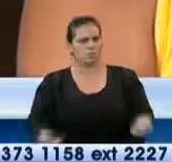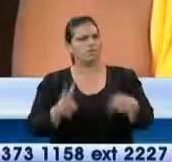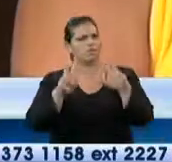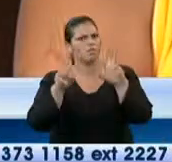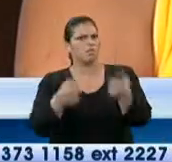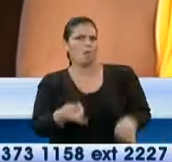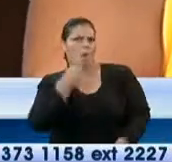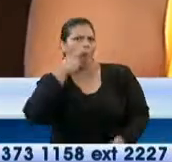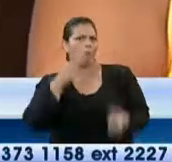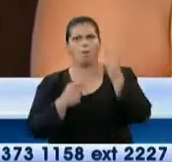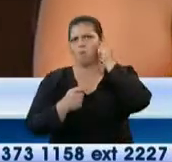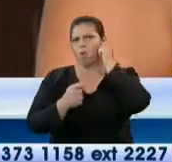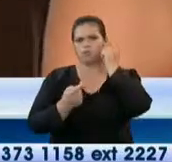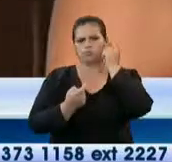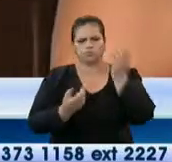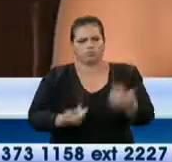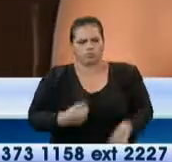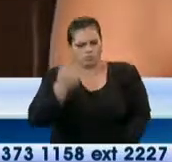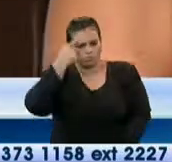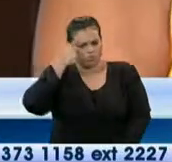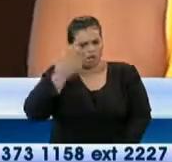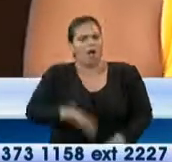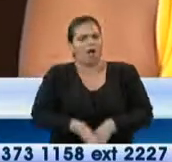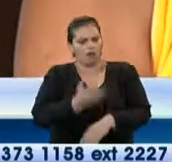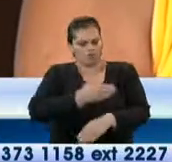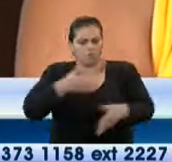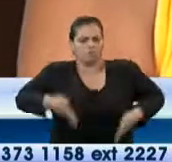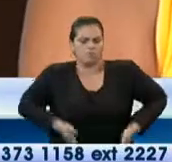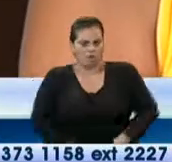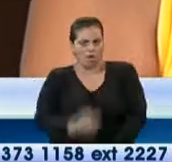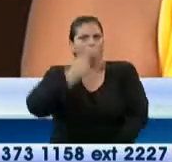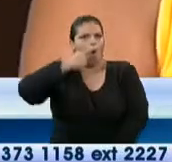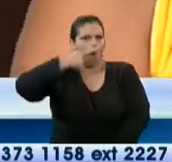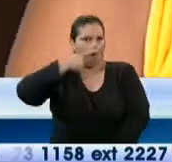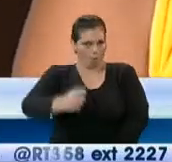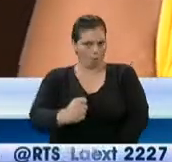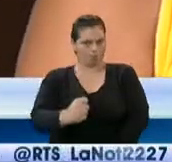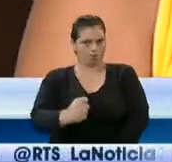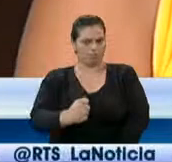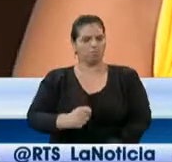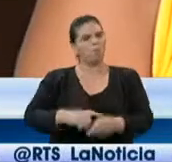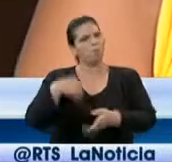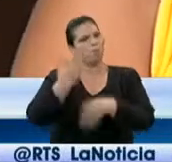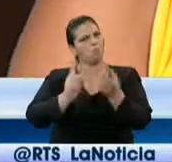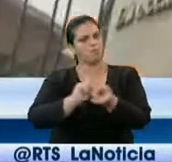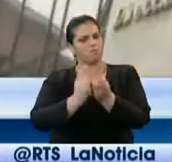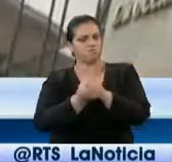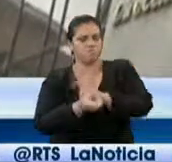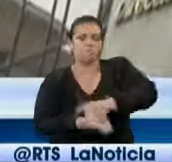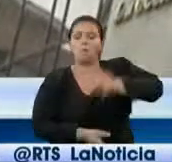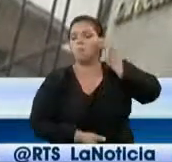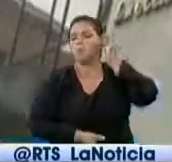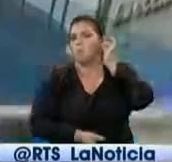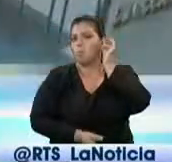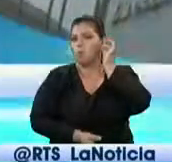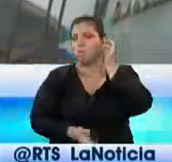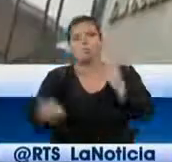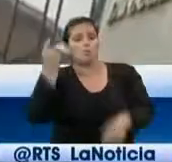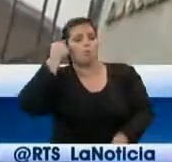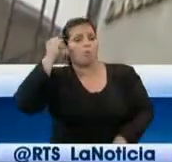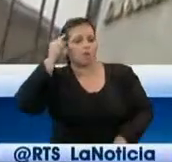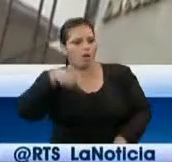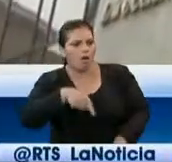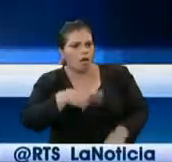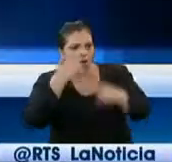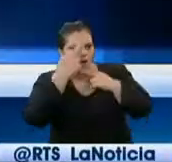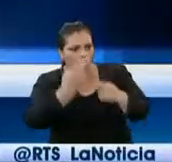yo reconozco que nací biológicamente varón. Pero también el Estado debe reconocer que mi género en este momento es femenino. El proyecto de ley propone un